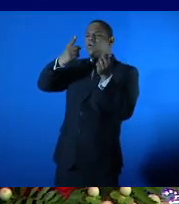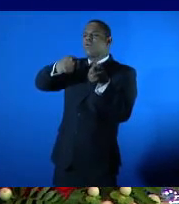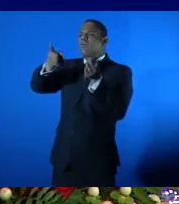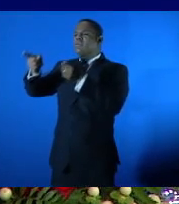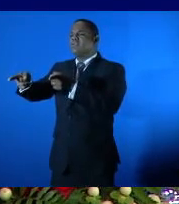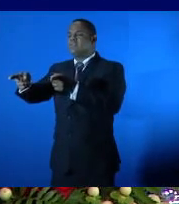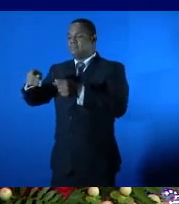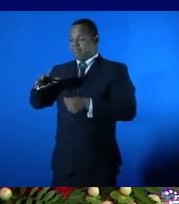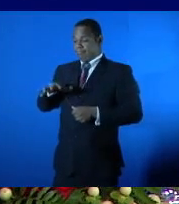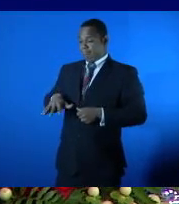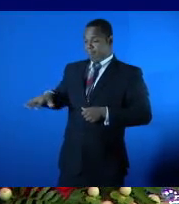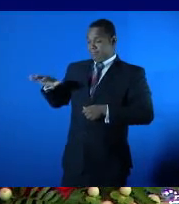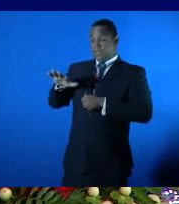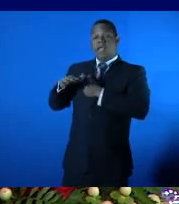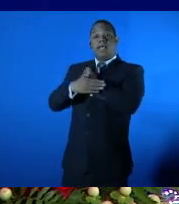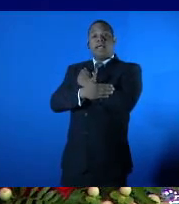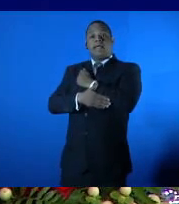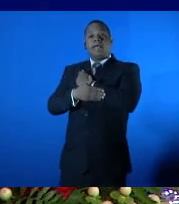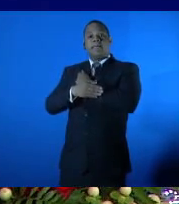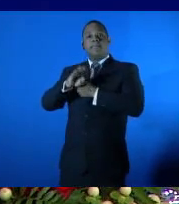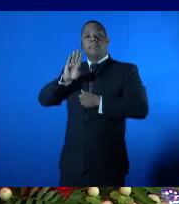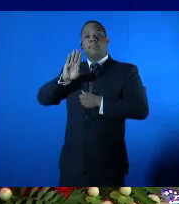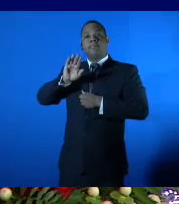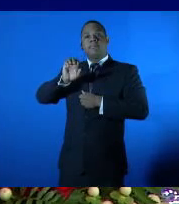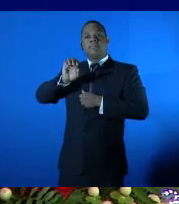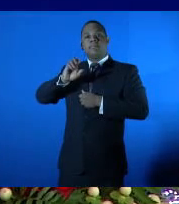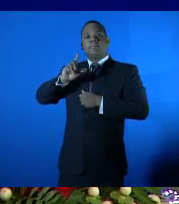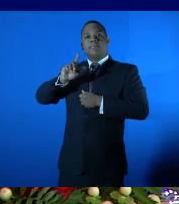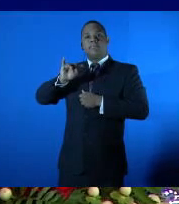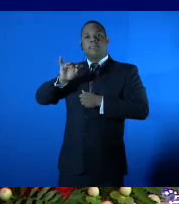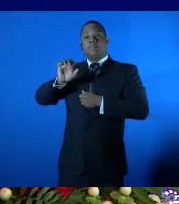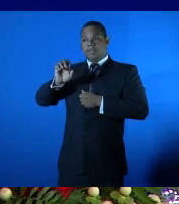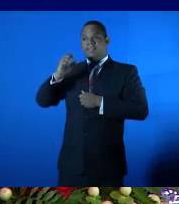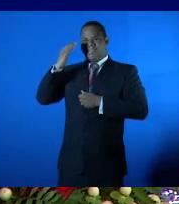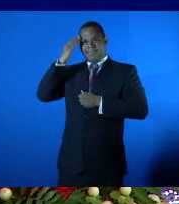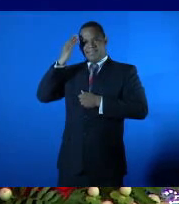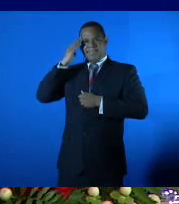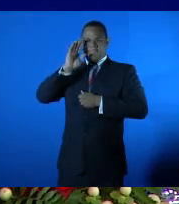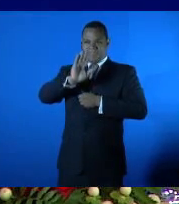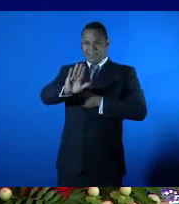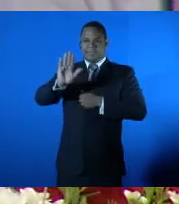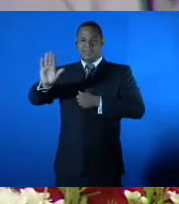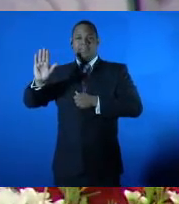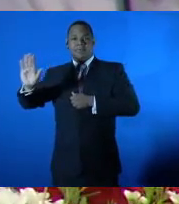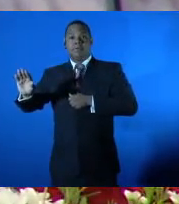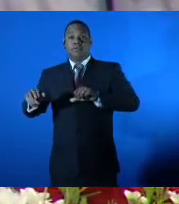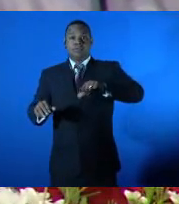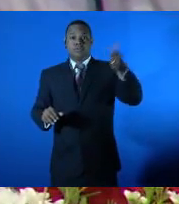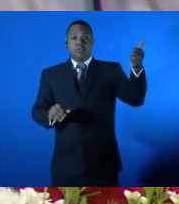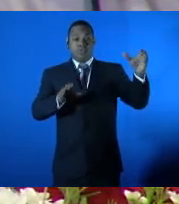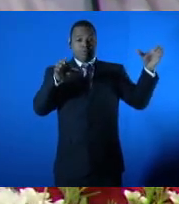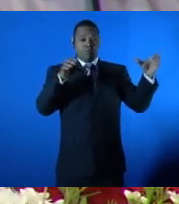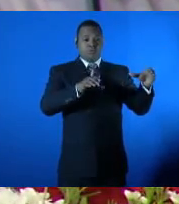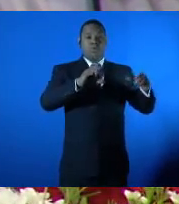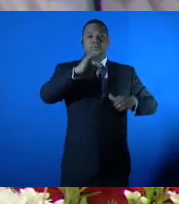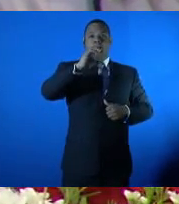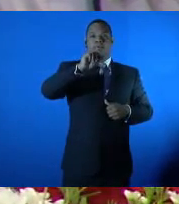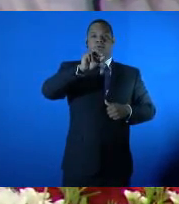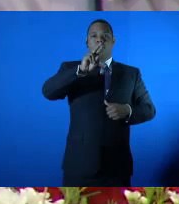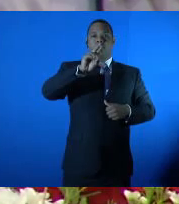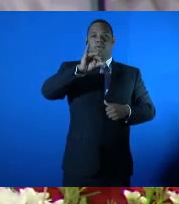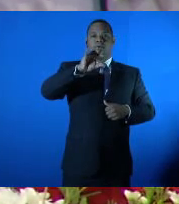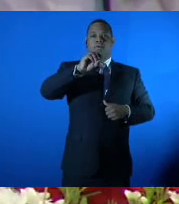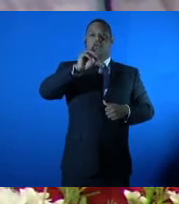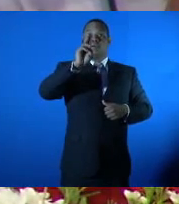lazo entre CARICOM y SICA. Por eso haremos todo lo posible para que estas dos subregiones se